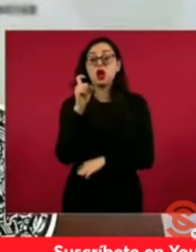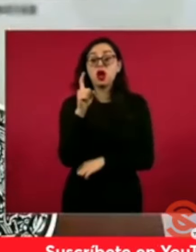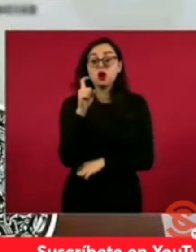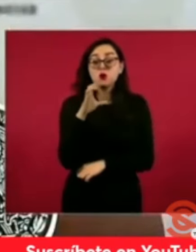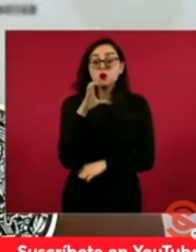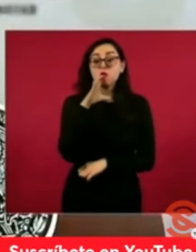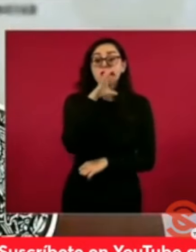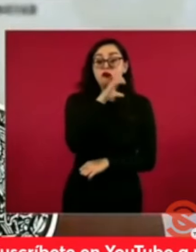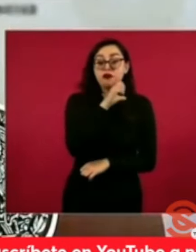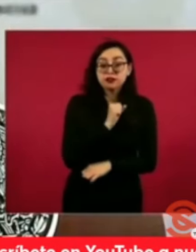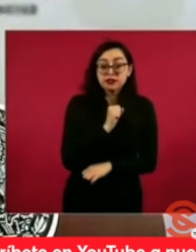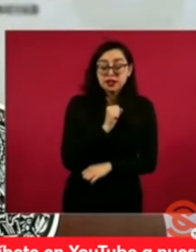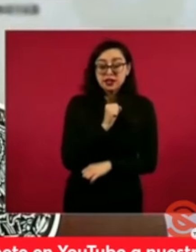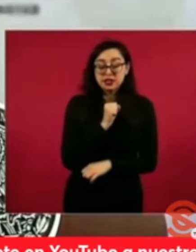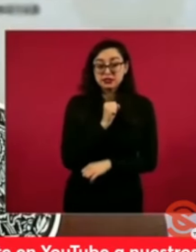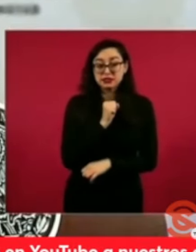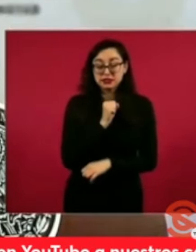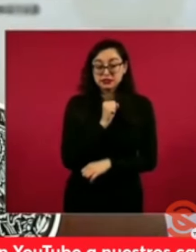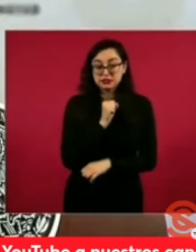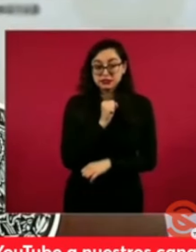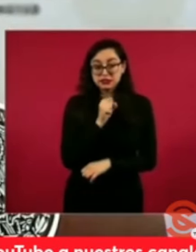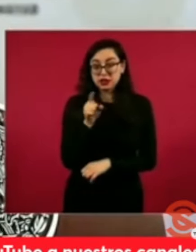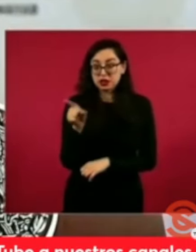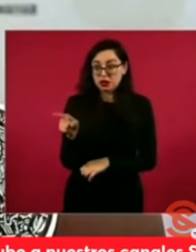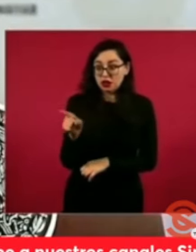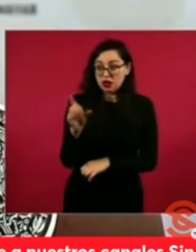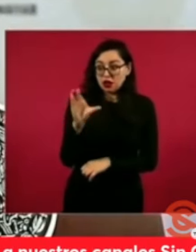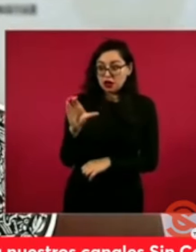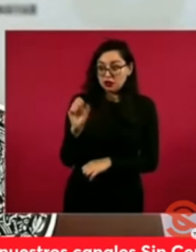es el único estado en donde gana la señora Xóchitl.